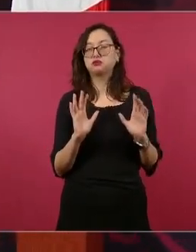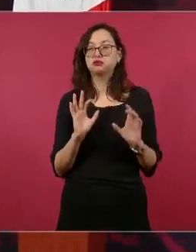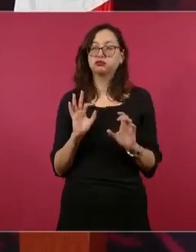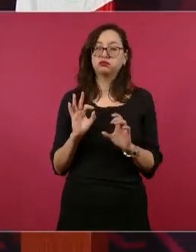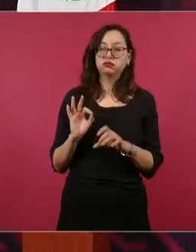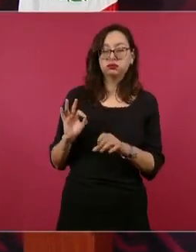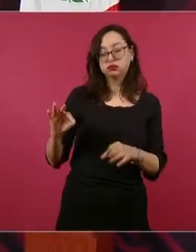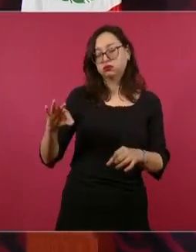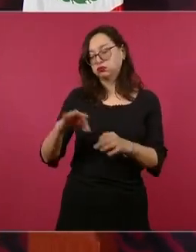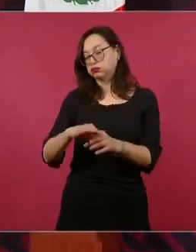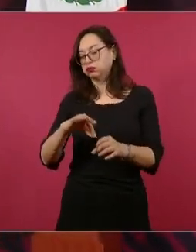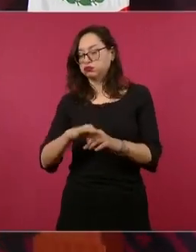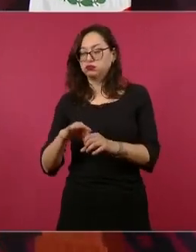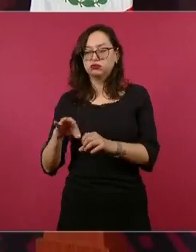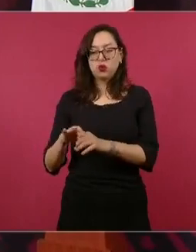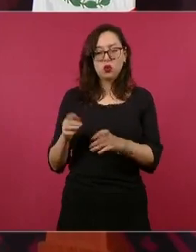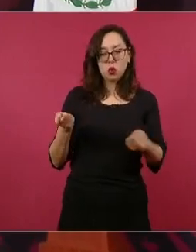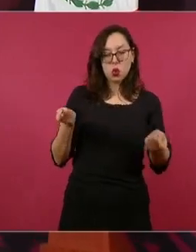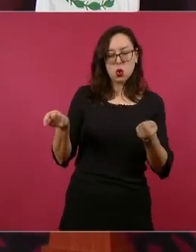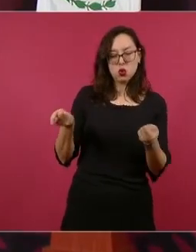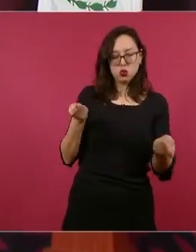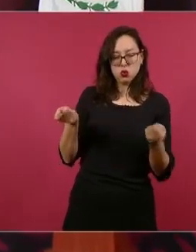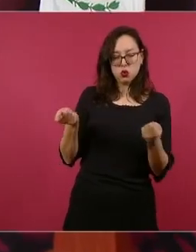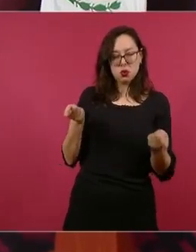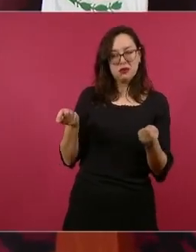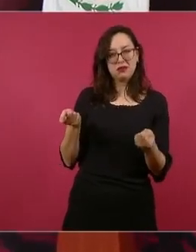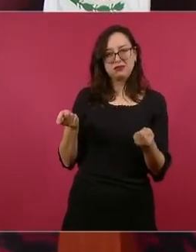lo mejor es